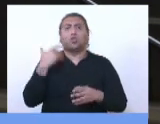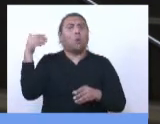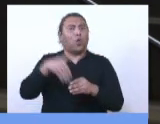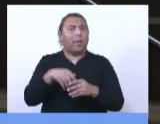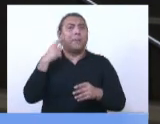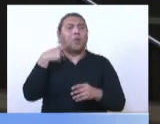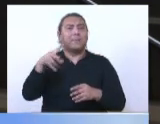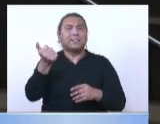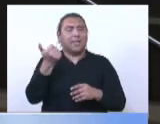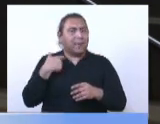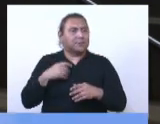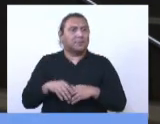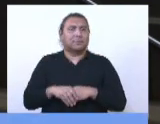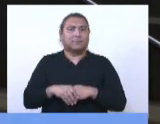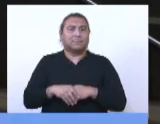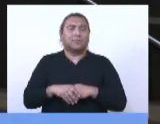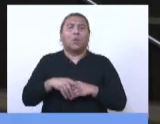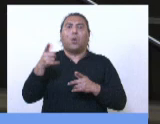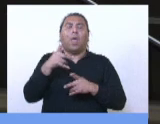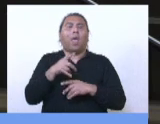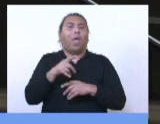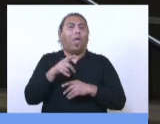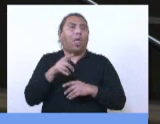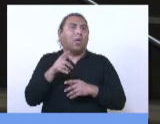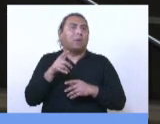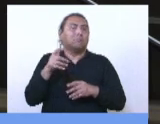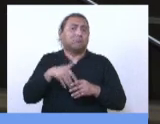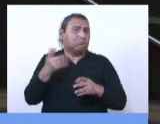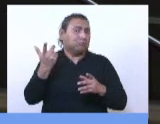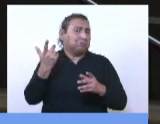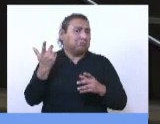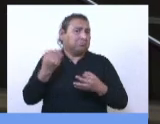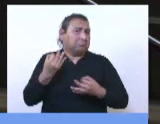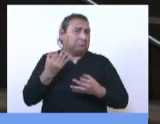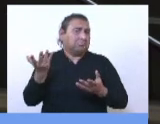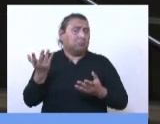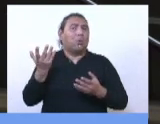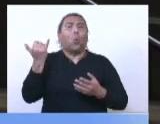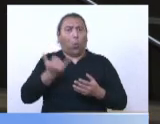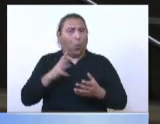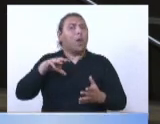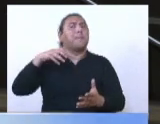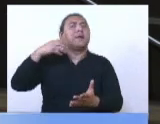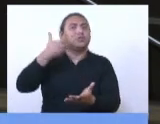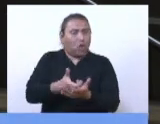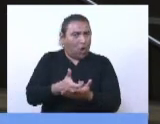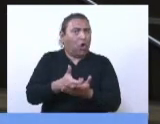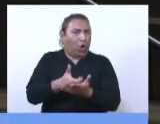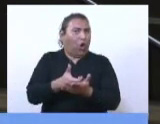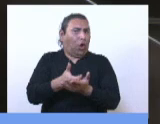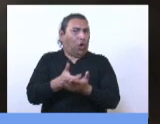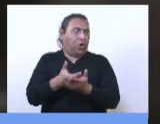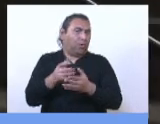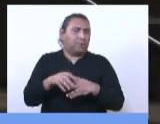2006 una promoción extraordinaria hubo inversión a nivel nacional